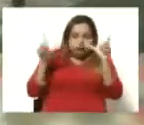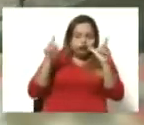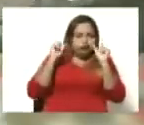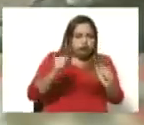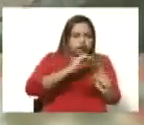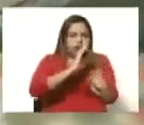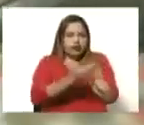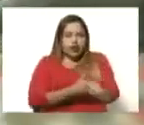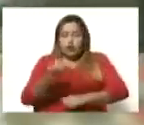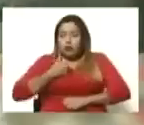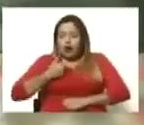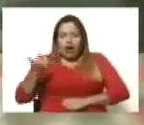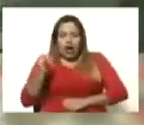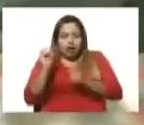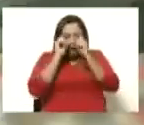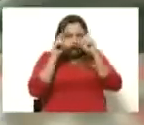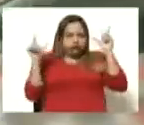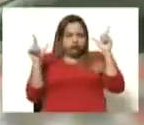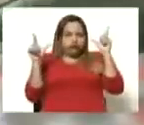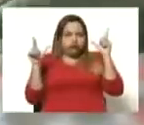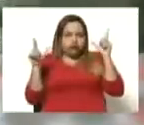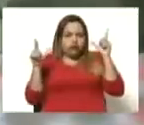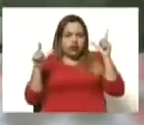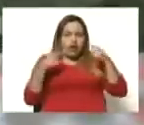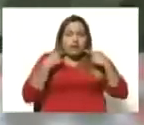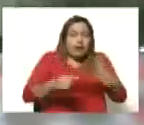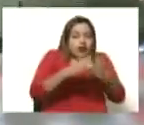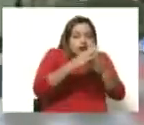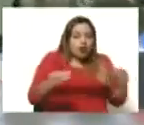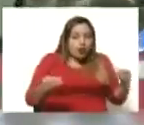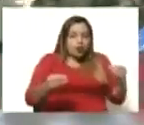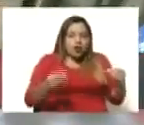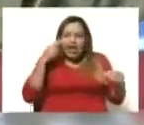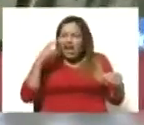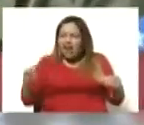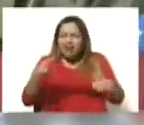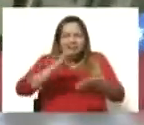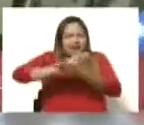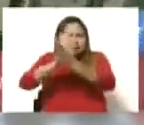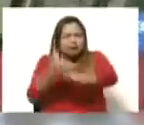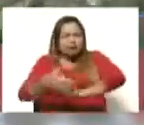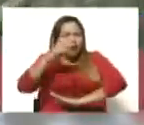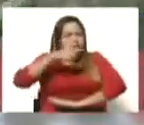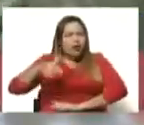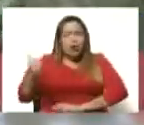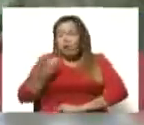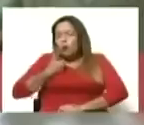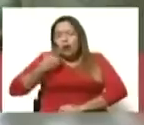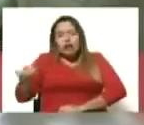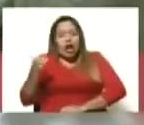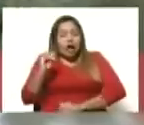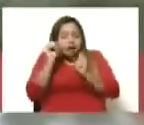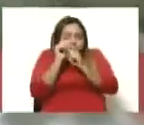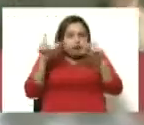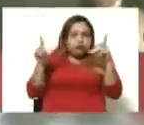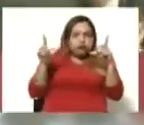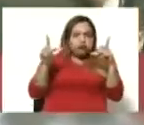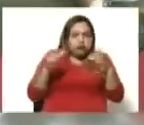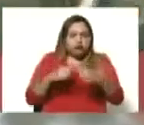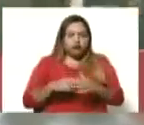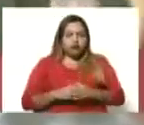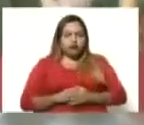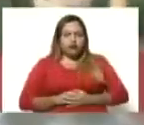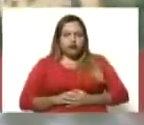Cualquiera entra en shock al perderlo todo, al ver destruido su pueblo, Cualquiera entra en shock. Y yo